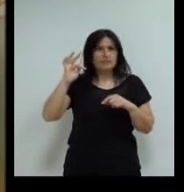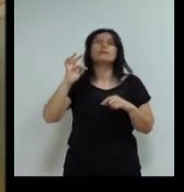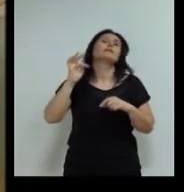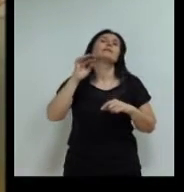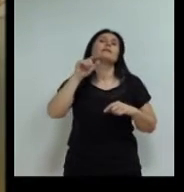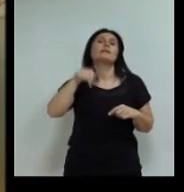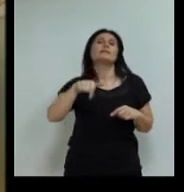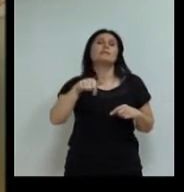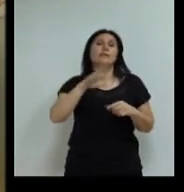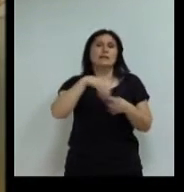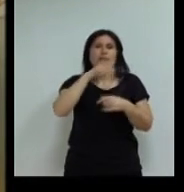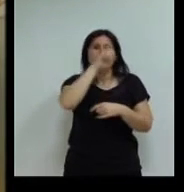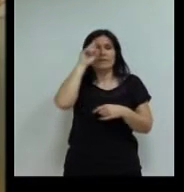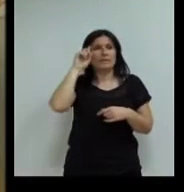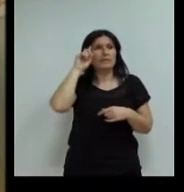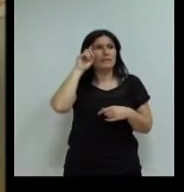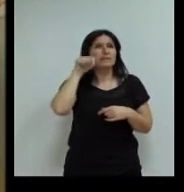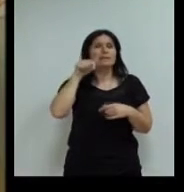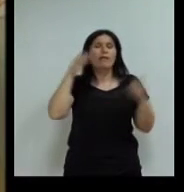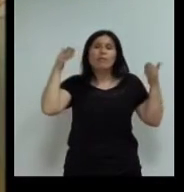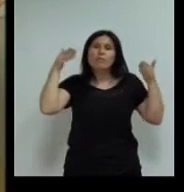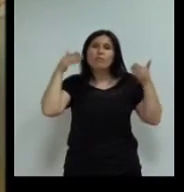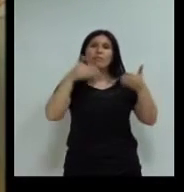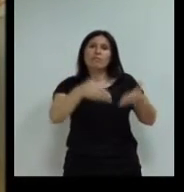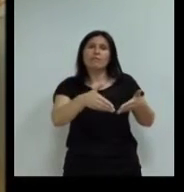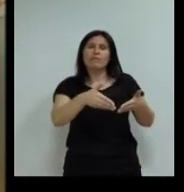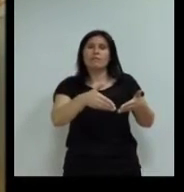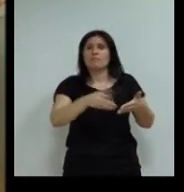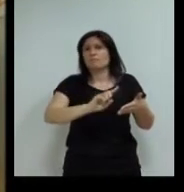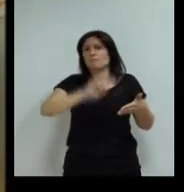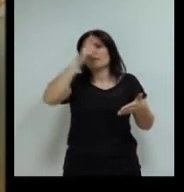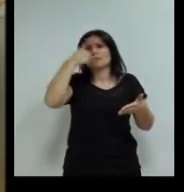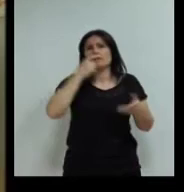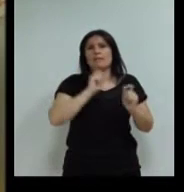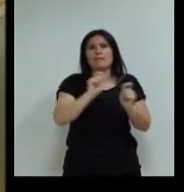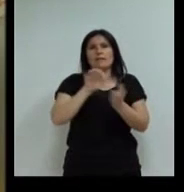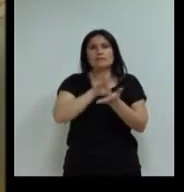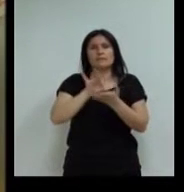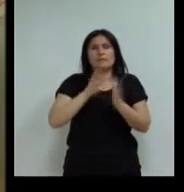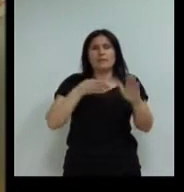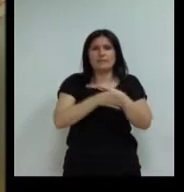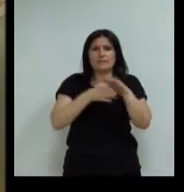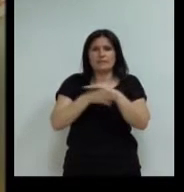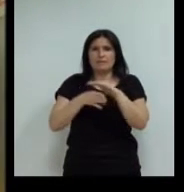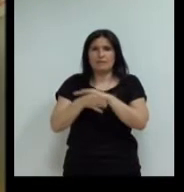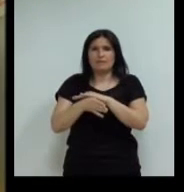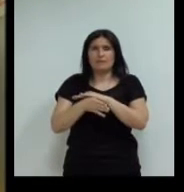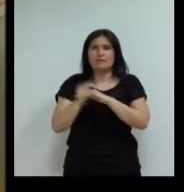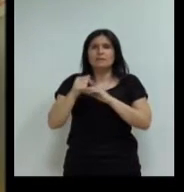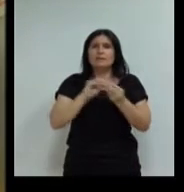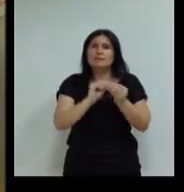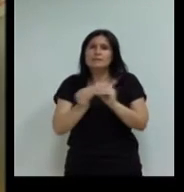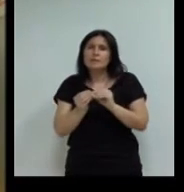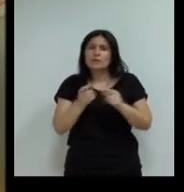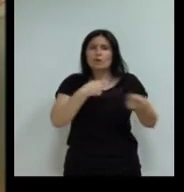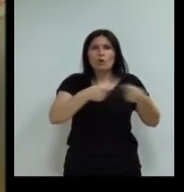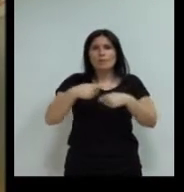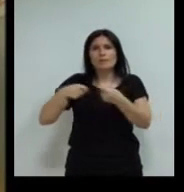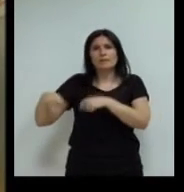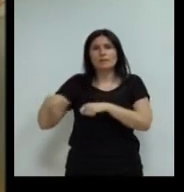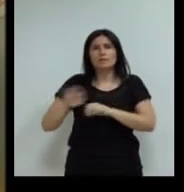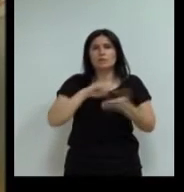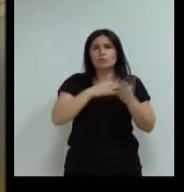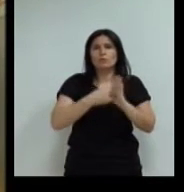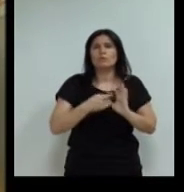III de Madrid y está centrada fundamentalmente en la prestación de servicios de accesibilidad y en el desarrollo y comercialización de soluciones